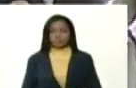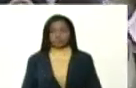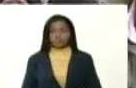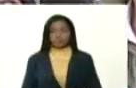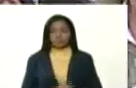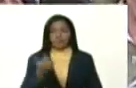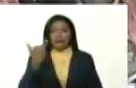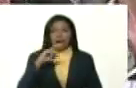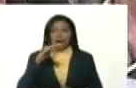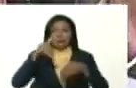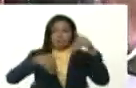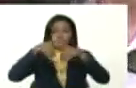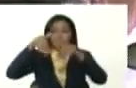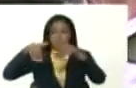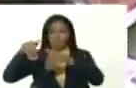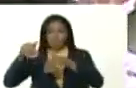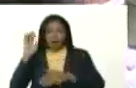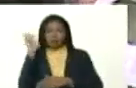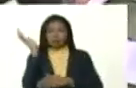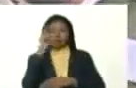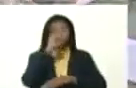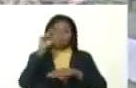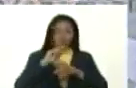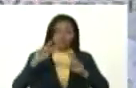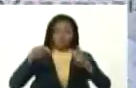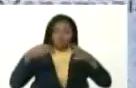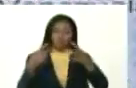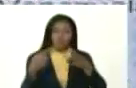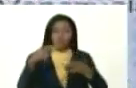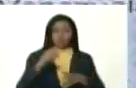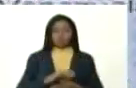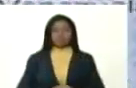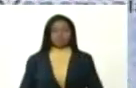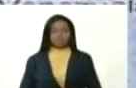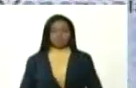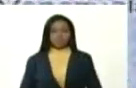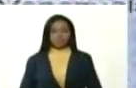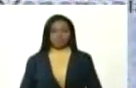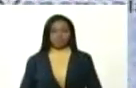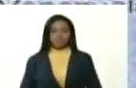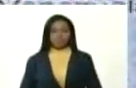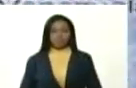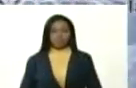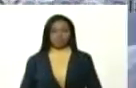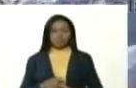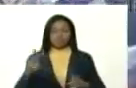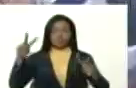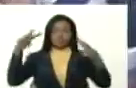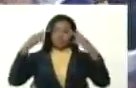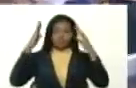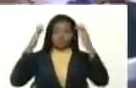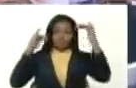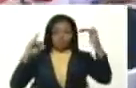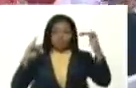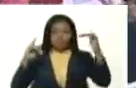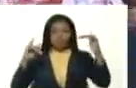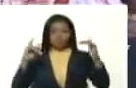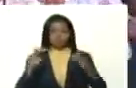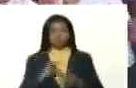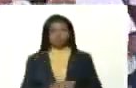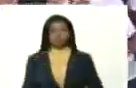hay elecciones parlamentarias para una nueva Asamblea Nacional. Oído.